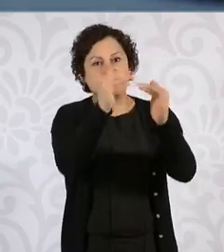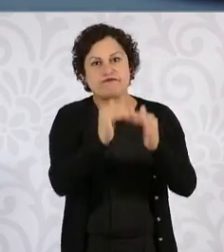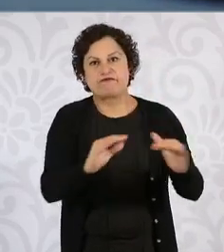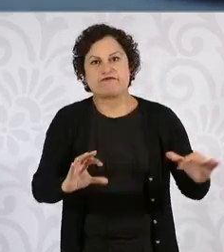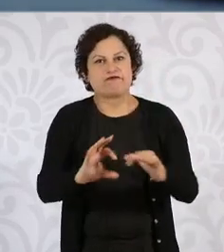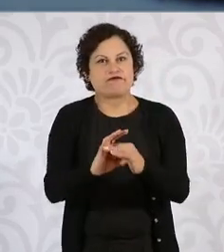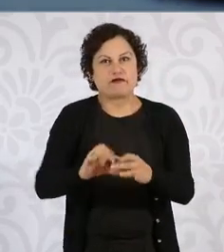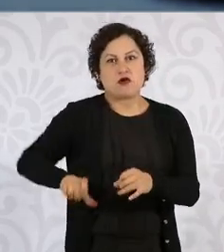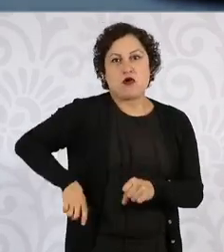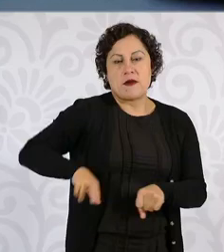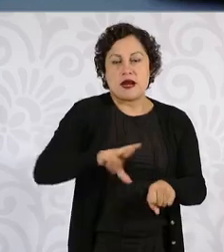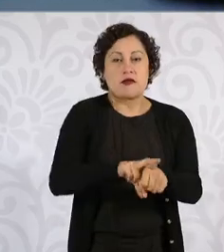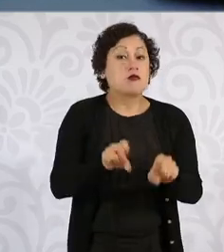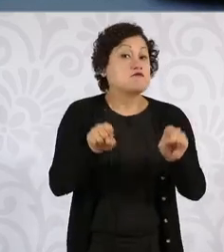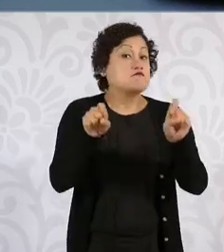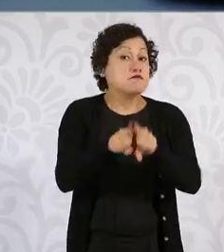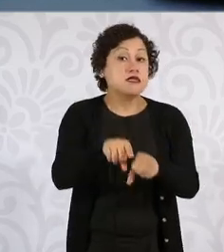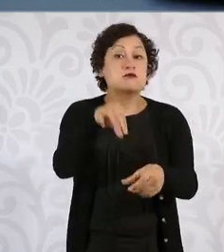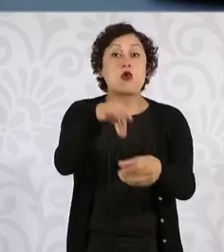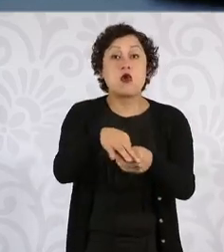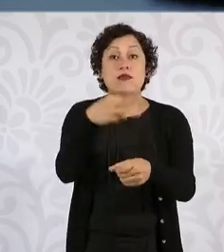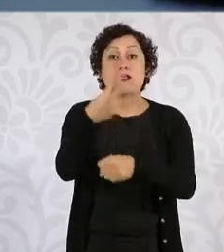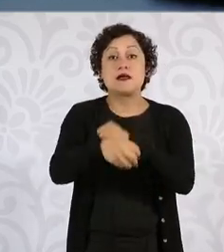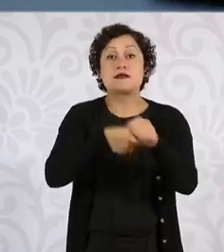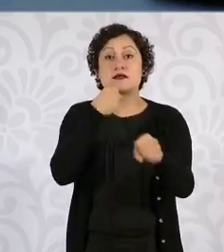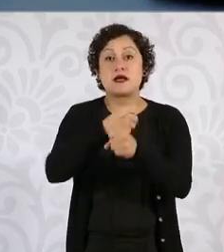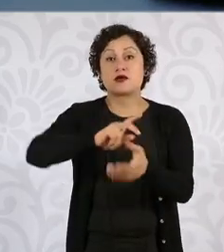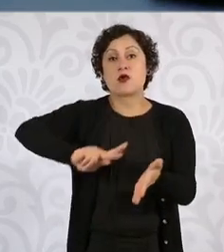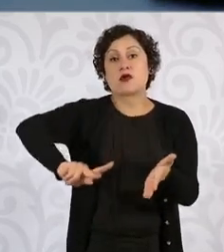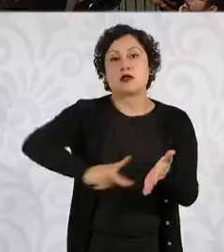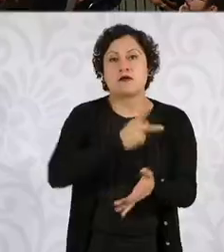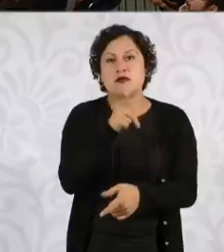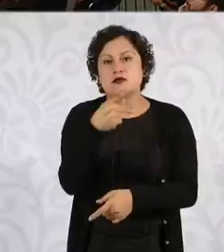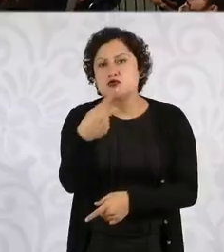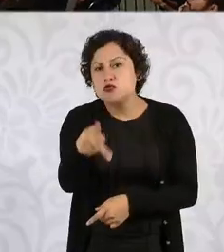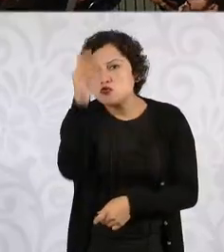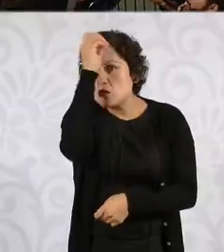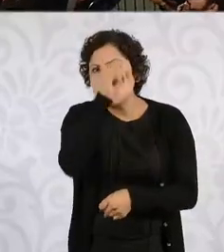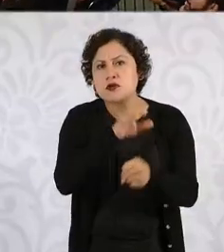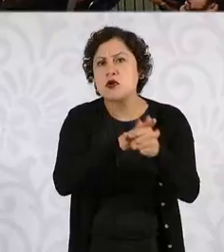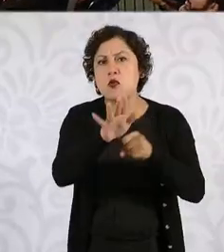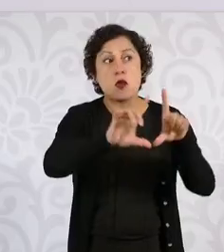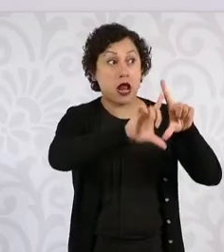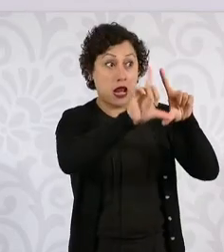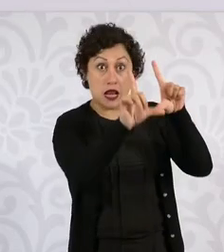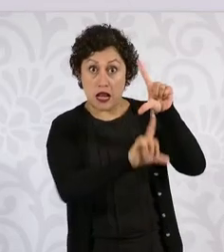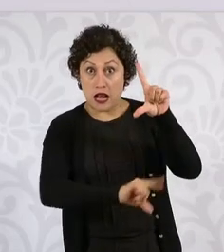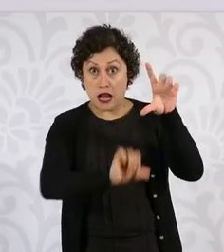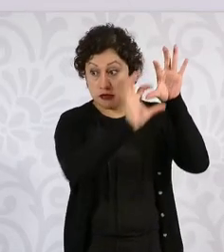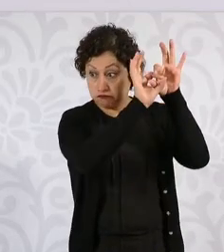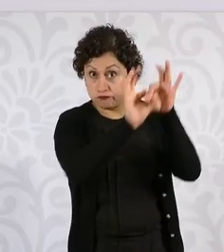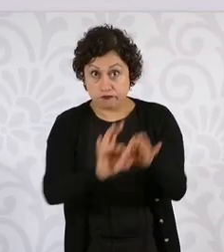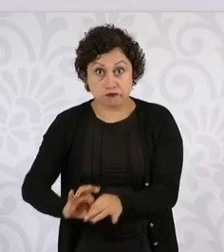gobernadores. ¿Qué opinión le merece? ¿Debería esto replicarse en todo el país? Pues qué bueno.